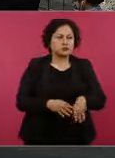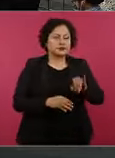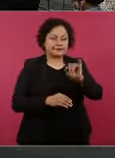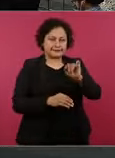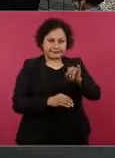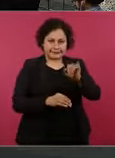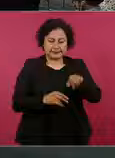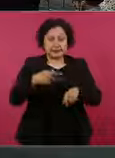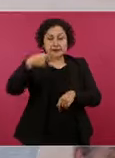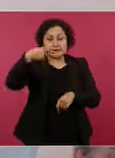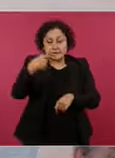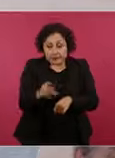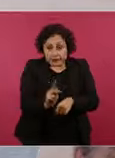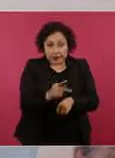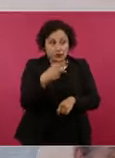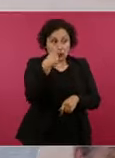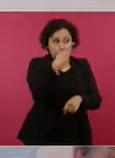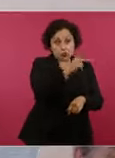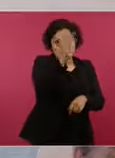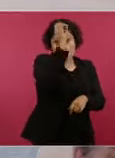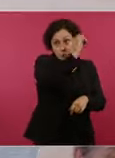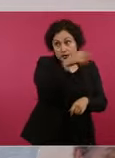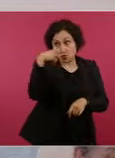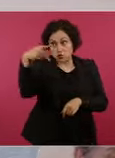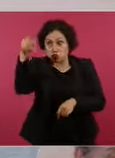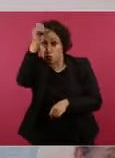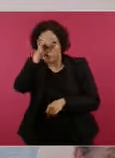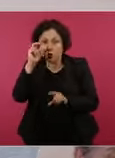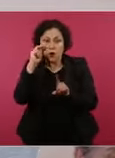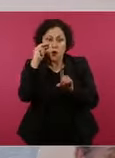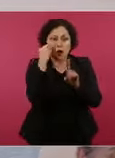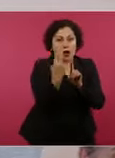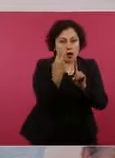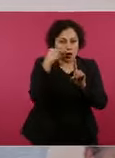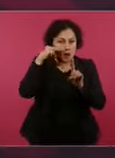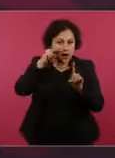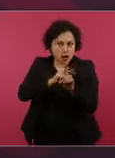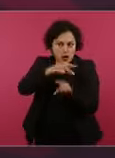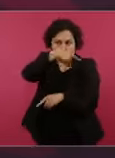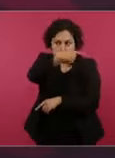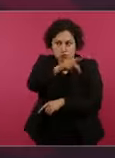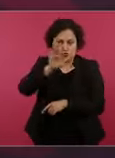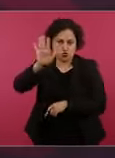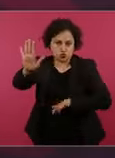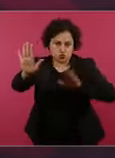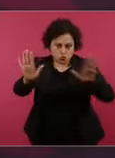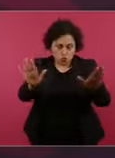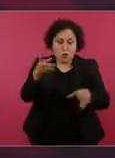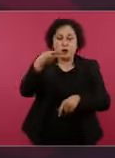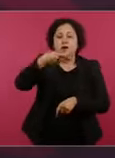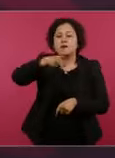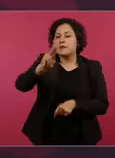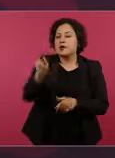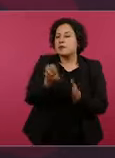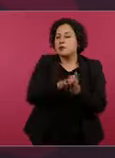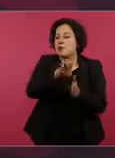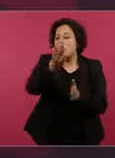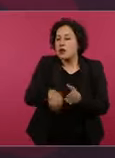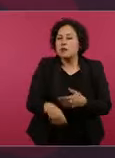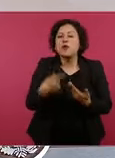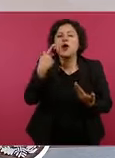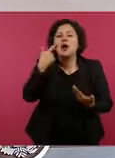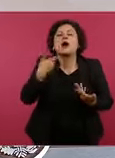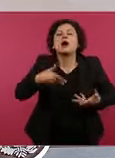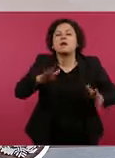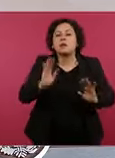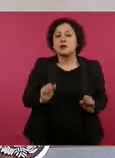su visión. Porque, por ejemplo, ¿por qué no dicen nada de la descomposición